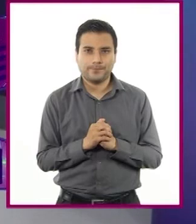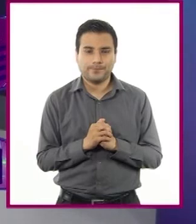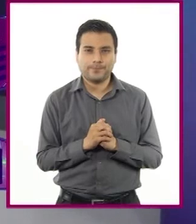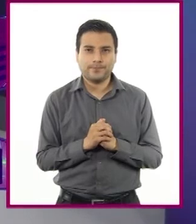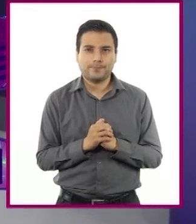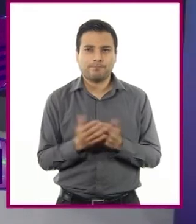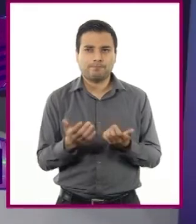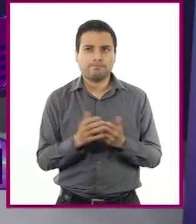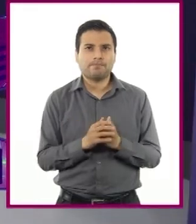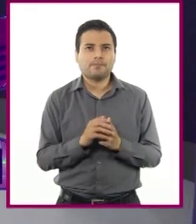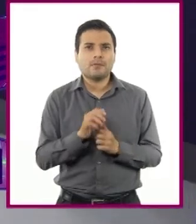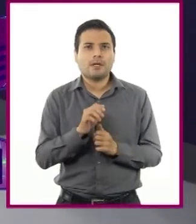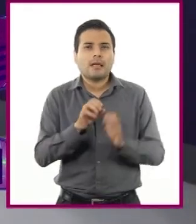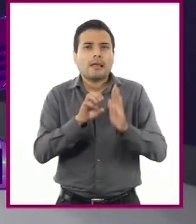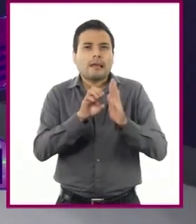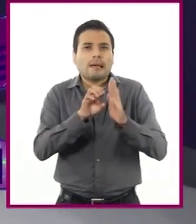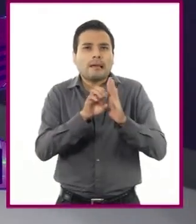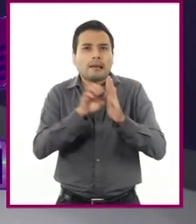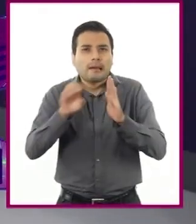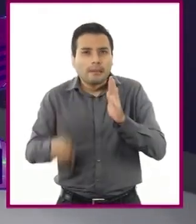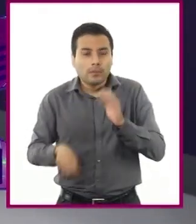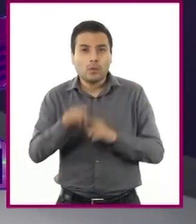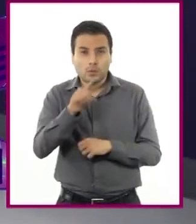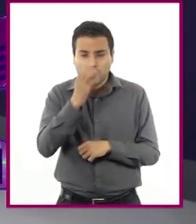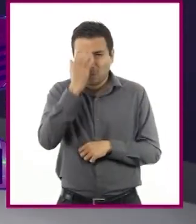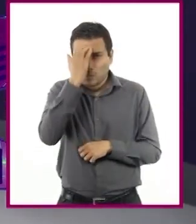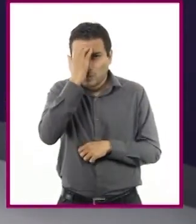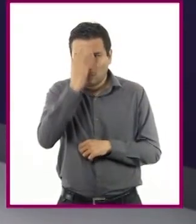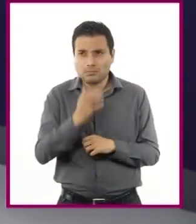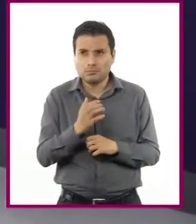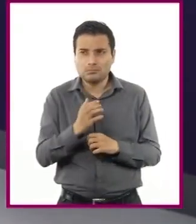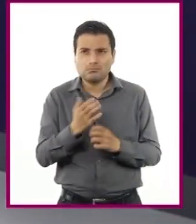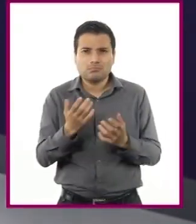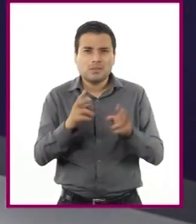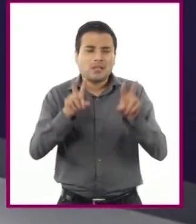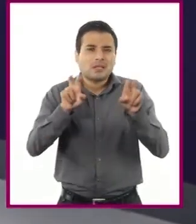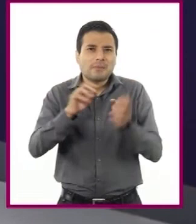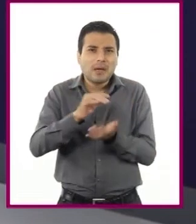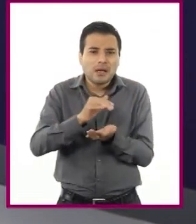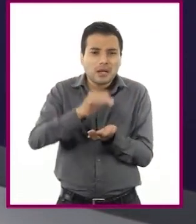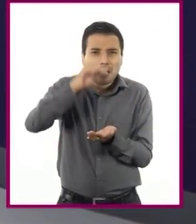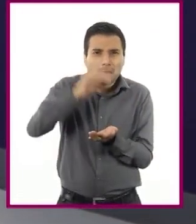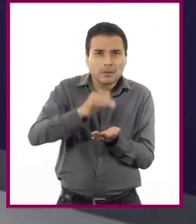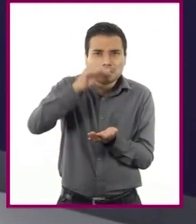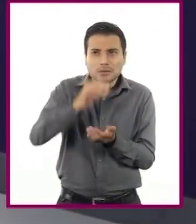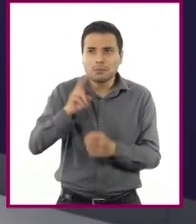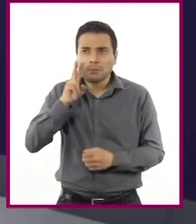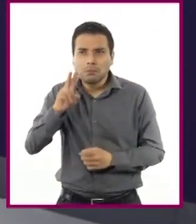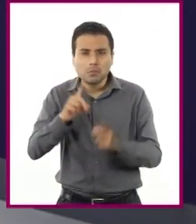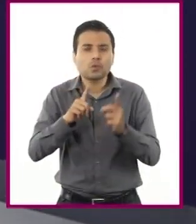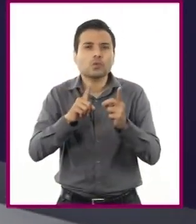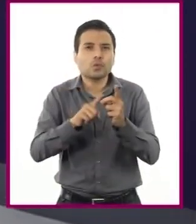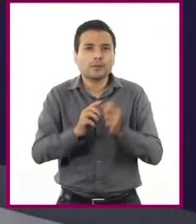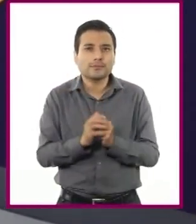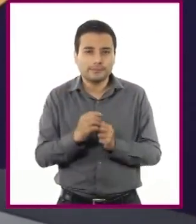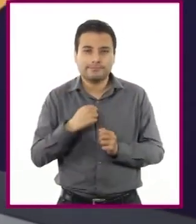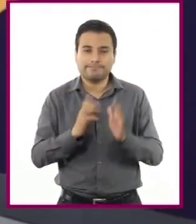concepto de capacidad? Hasta ahora hemos considerado prismas rectos, cuya base es un